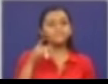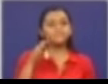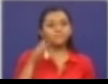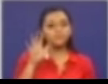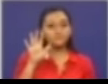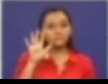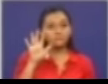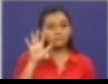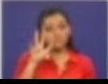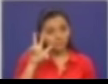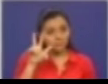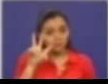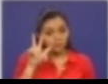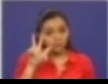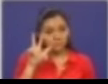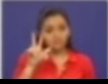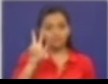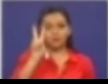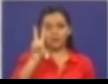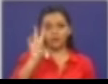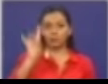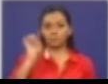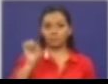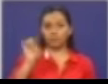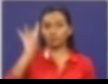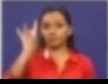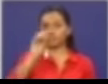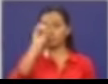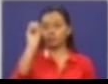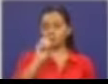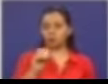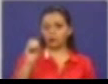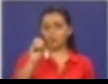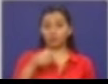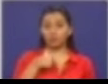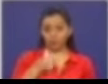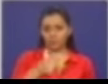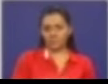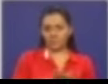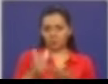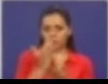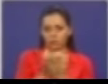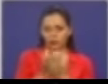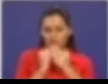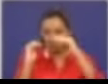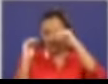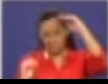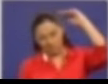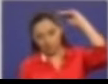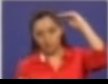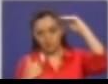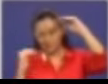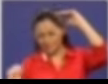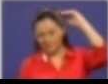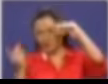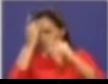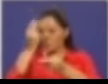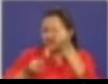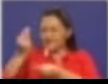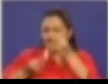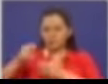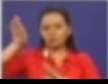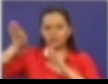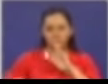renegociamos la deuda y bajó al 16%, pero obviamente ese era un mínimo histórico por la renegociación de la deuda. Ha ido